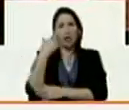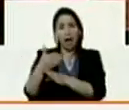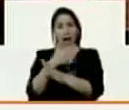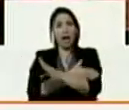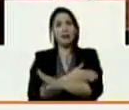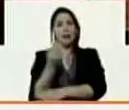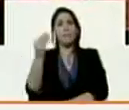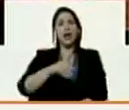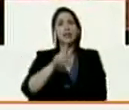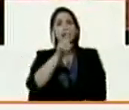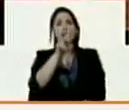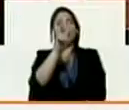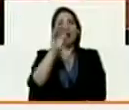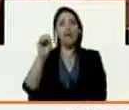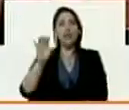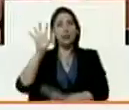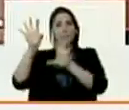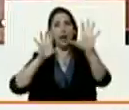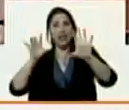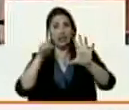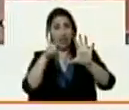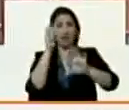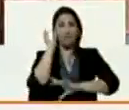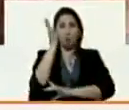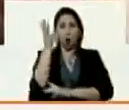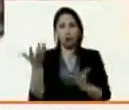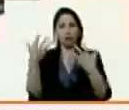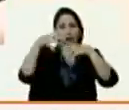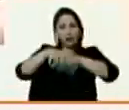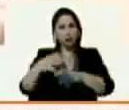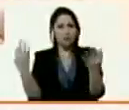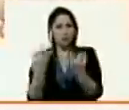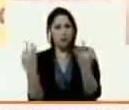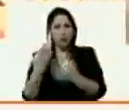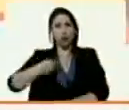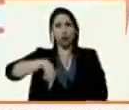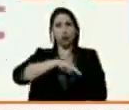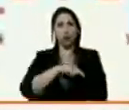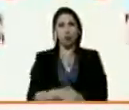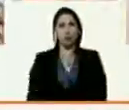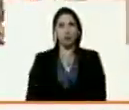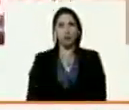120 países. Ese es el foro de integración verdadero de nosotros.